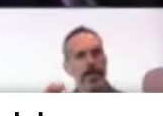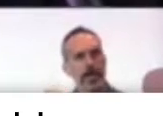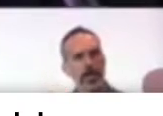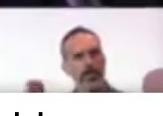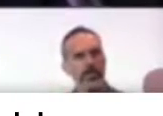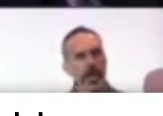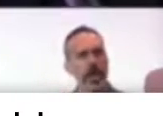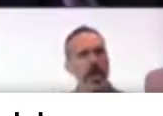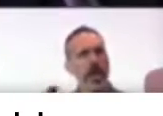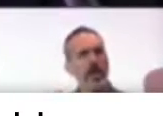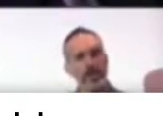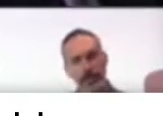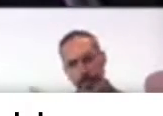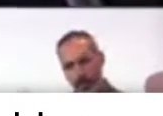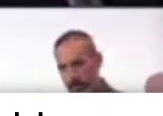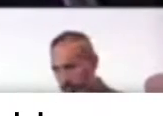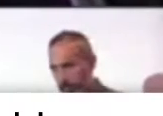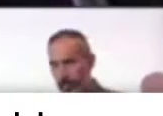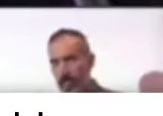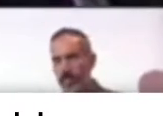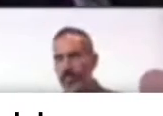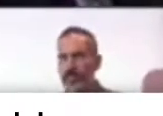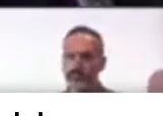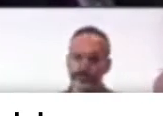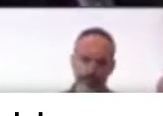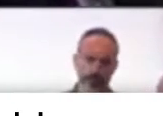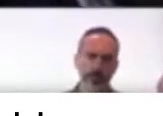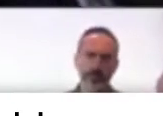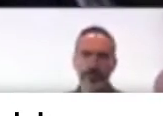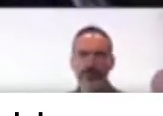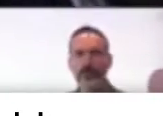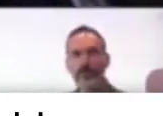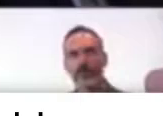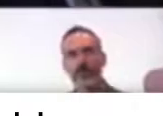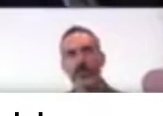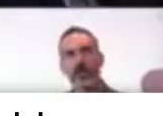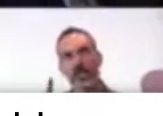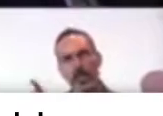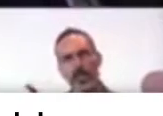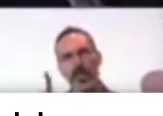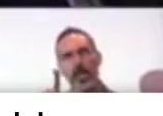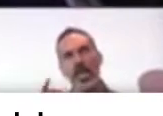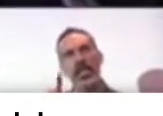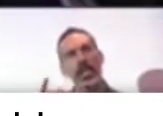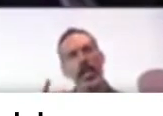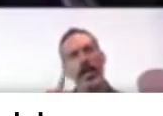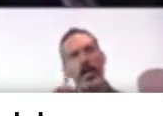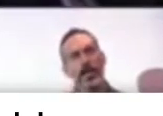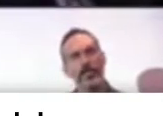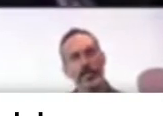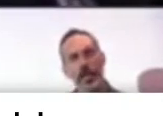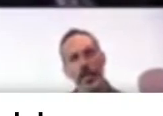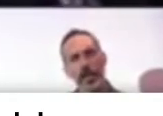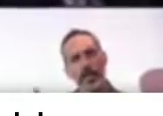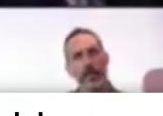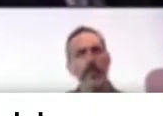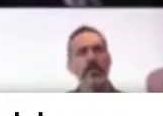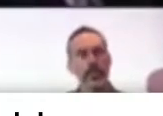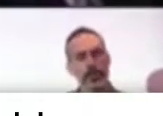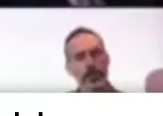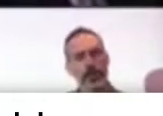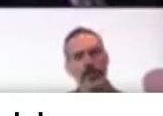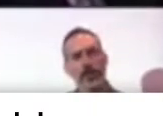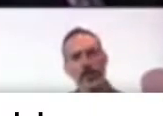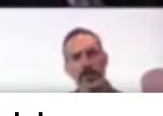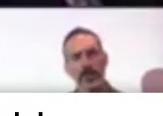amor y muchas gracias por su comprensión. A ti, Liliana, gracias por tu esfuerzo y trabajo al